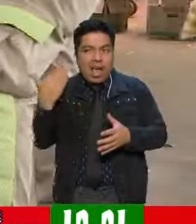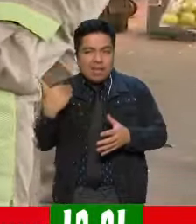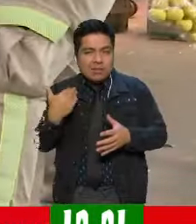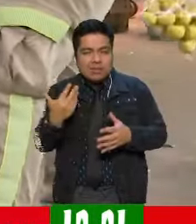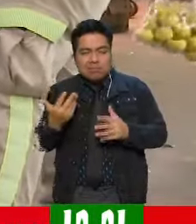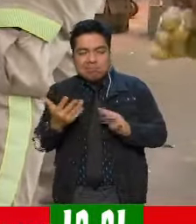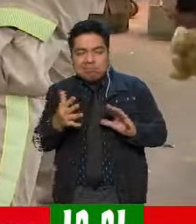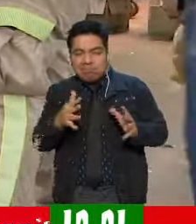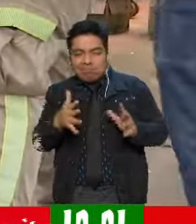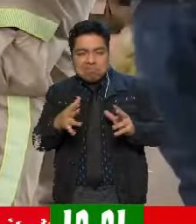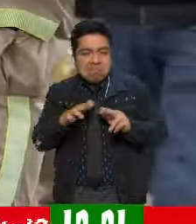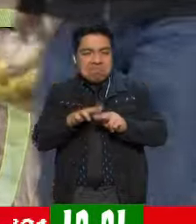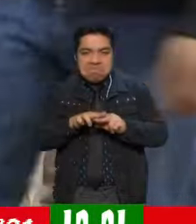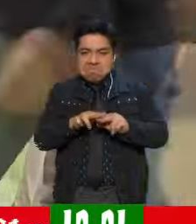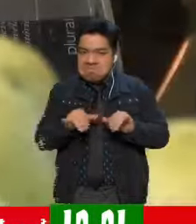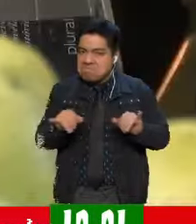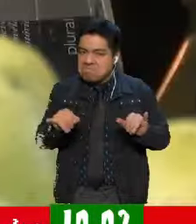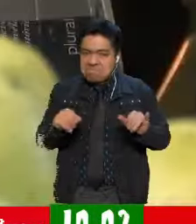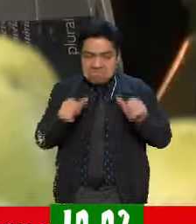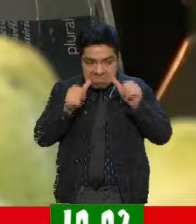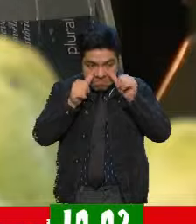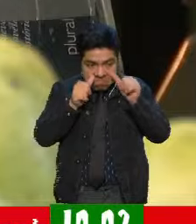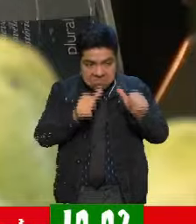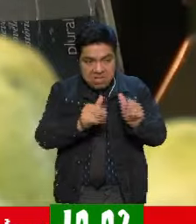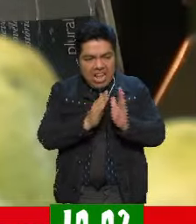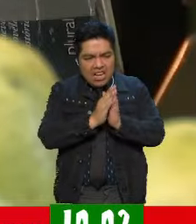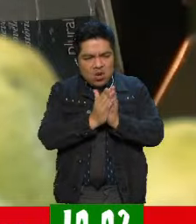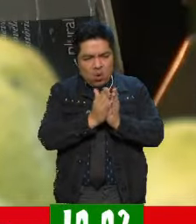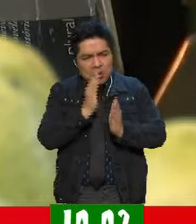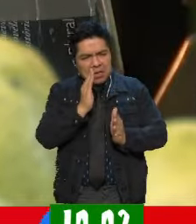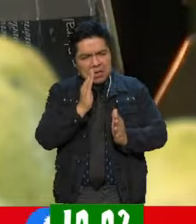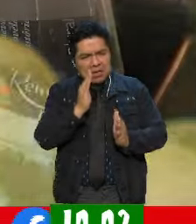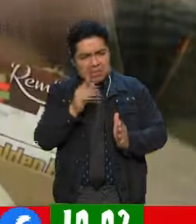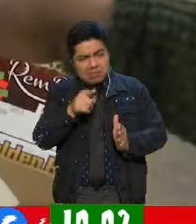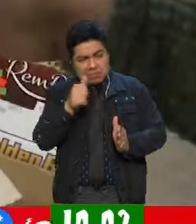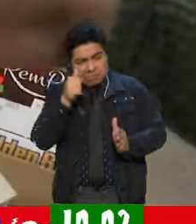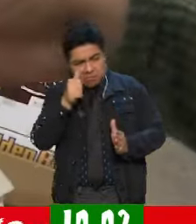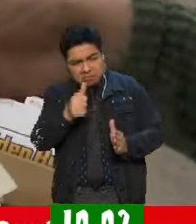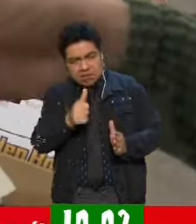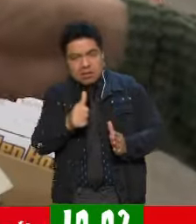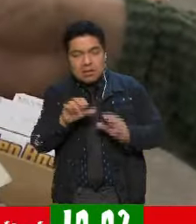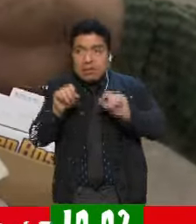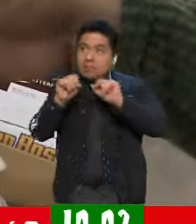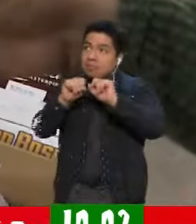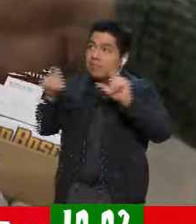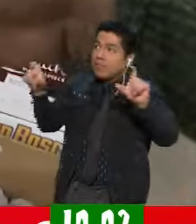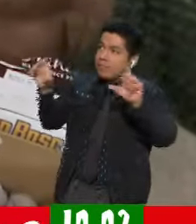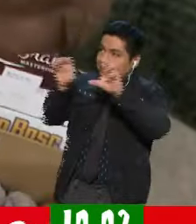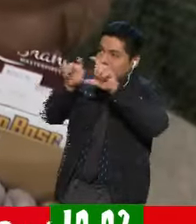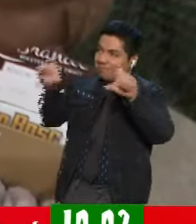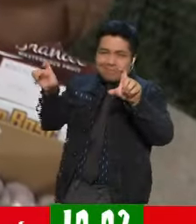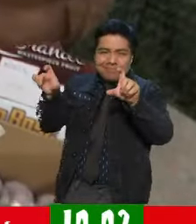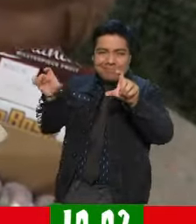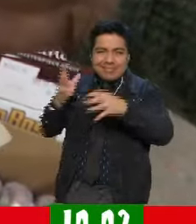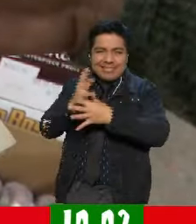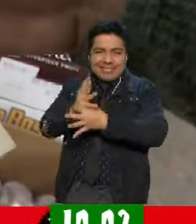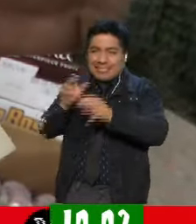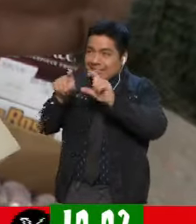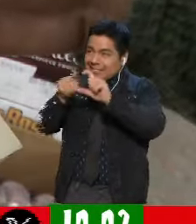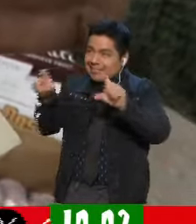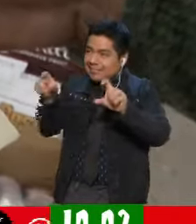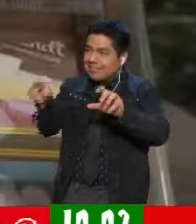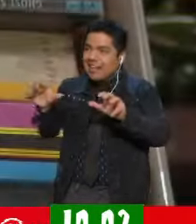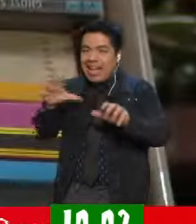respuesta nadie se se fijaba realmente en que había una biblioteca a pesar de que tenemos un letrerito que que